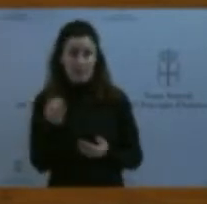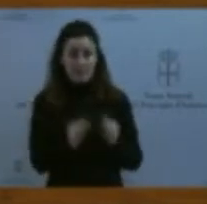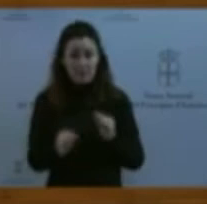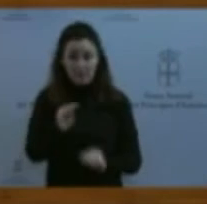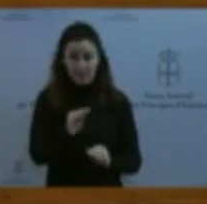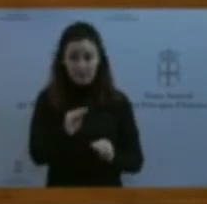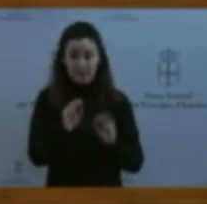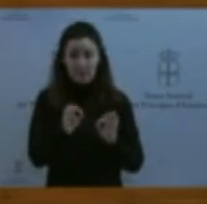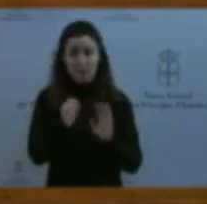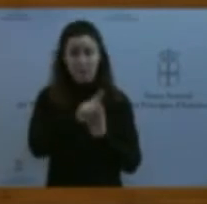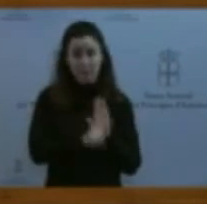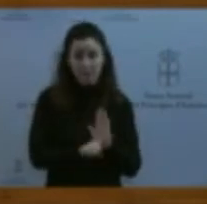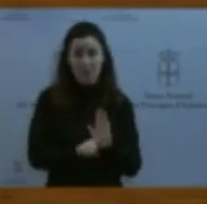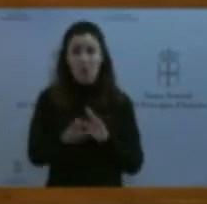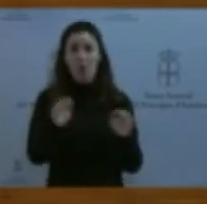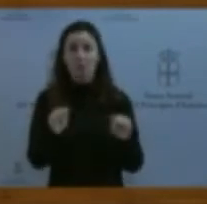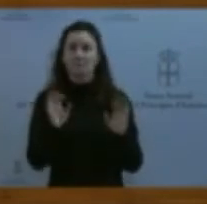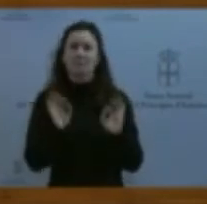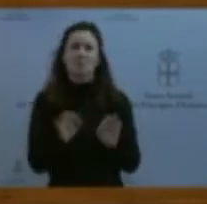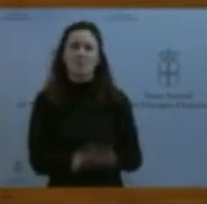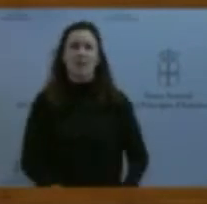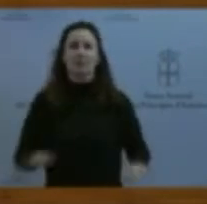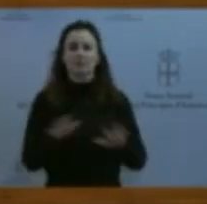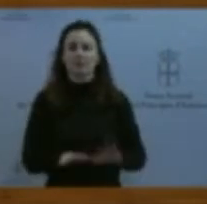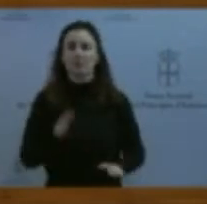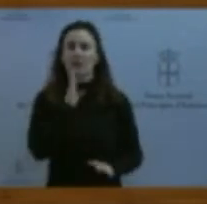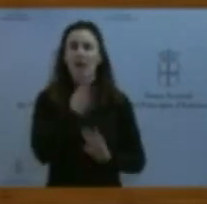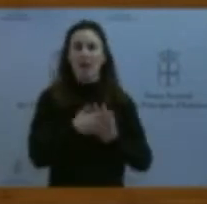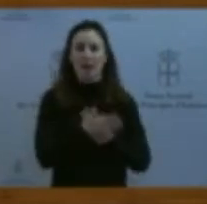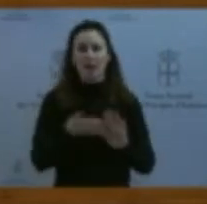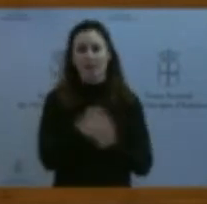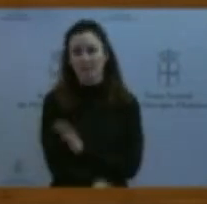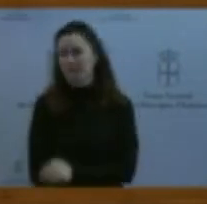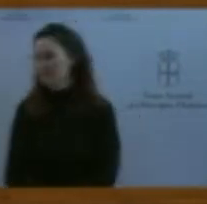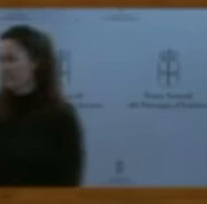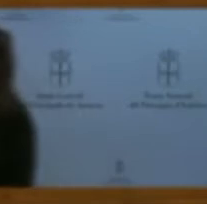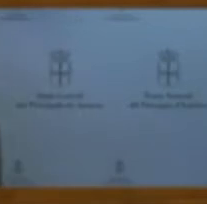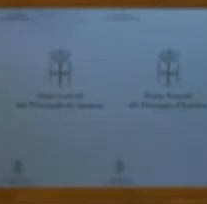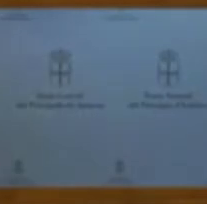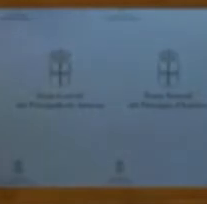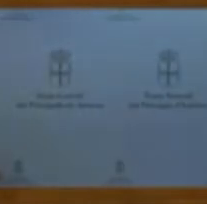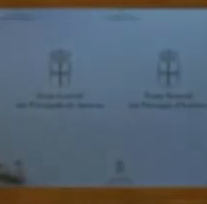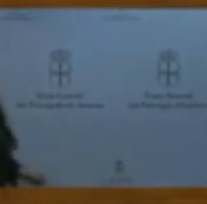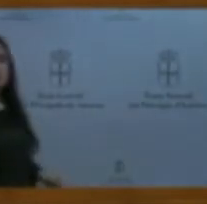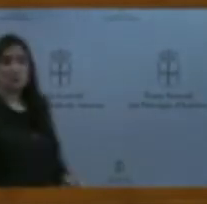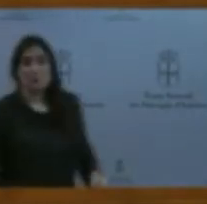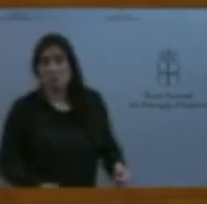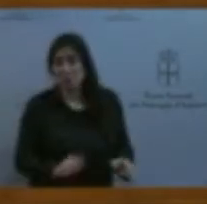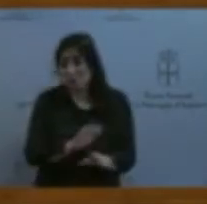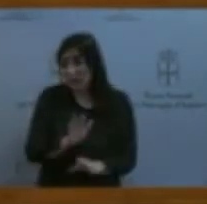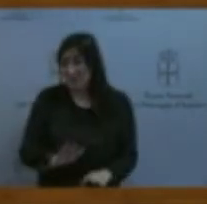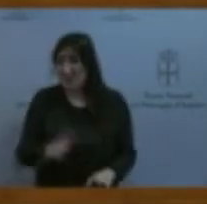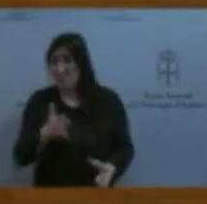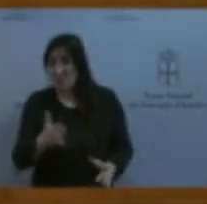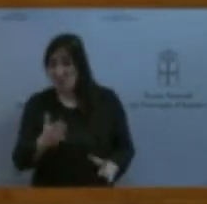tardó ese periodo adicional, lo cual llevó prácticamente a finales del ejercicio. Casi todas las convocatorias